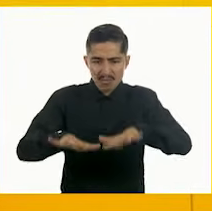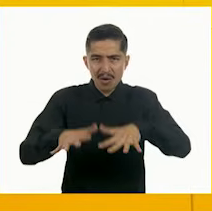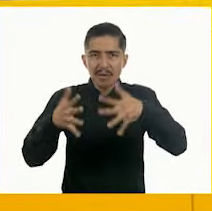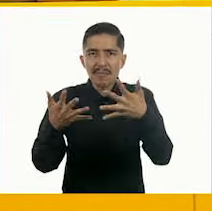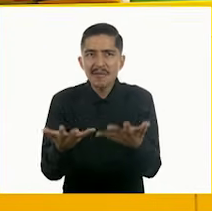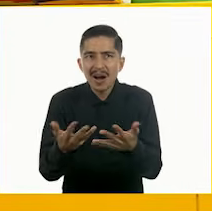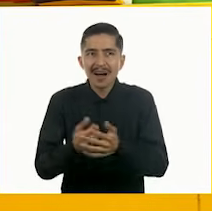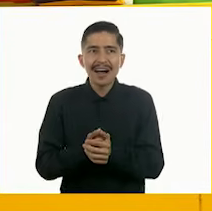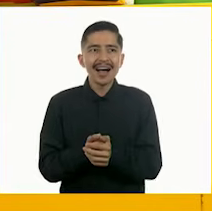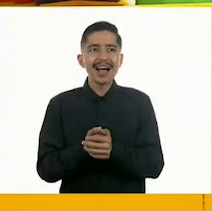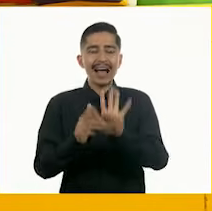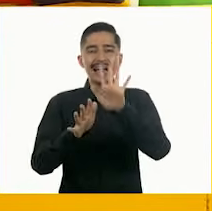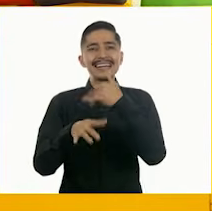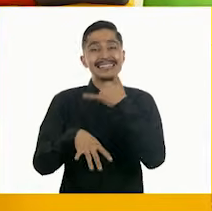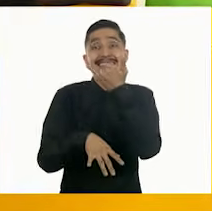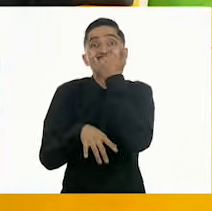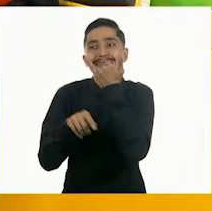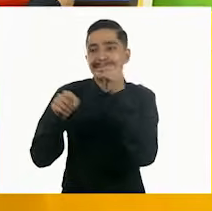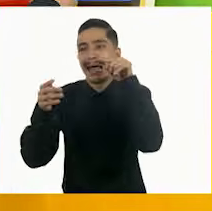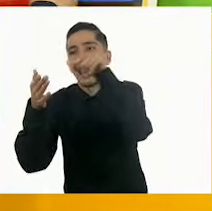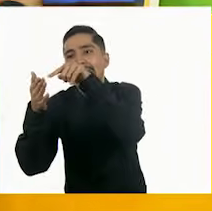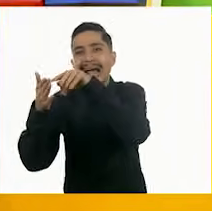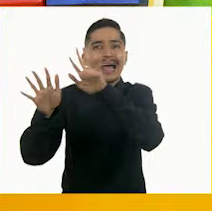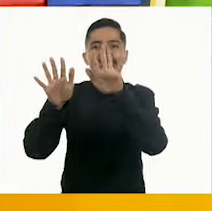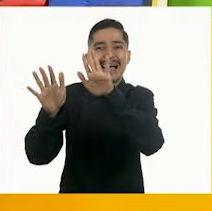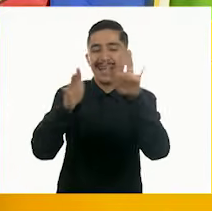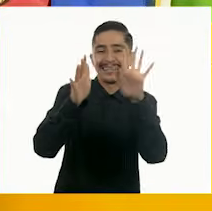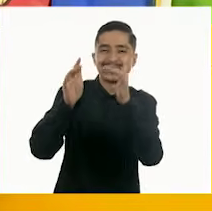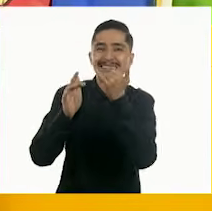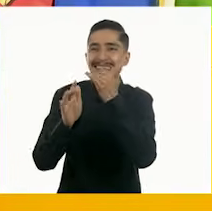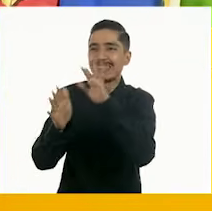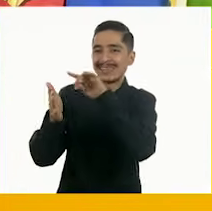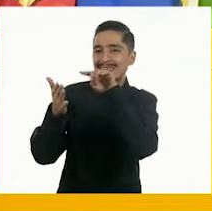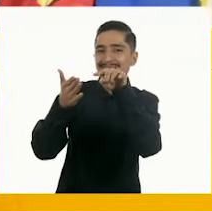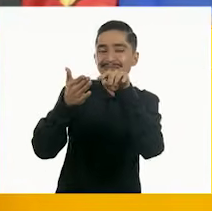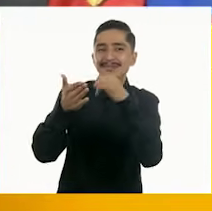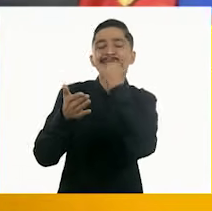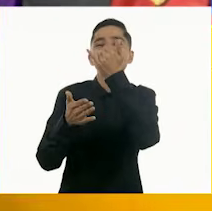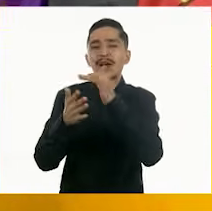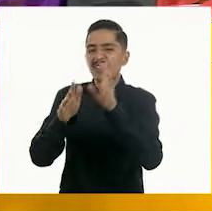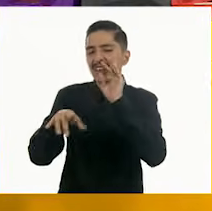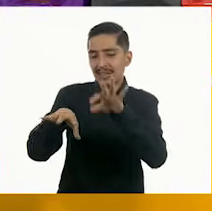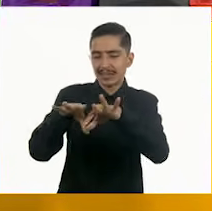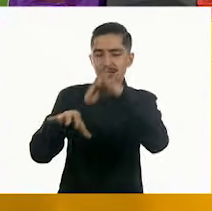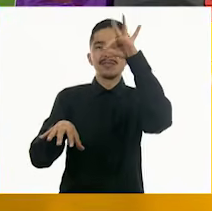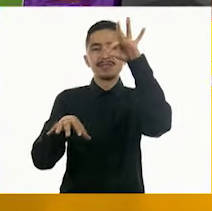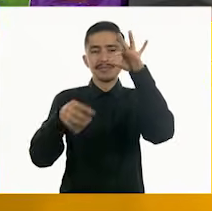papelito? Ah, ah, ya me estaba equivocando. No, que estabas... A ver, ¿qué nos dice?